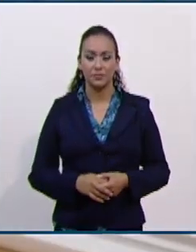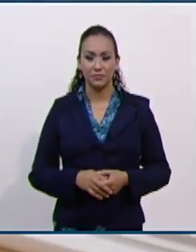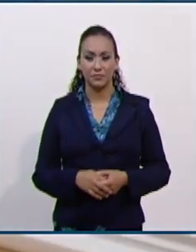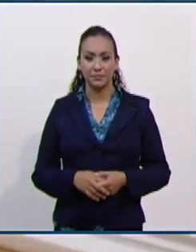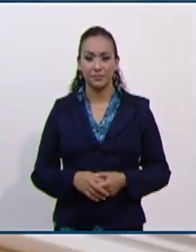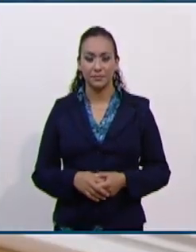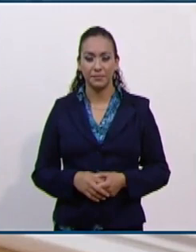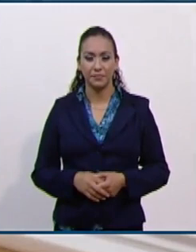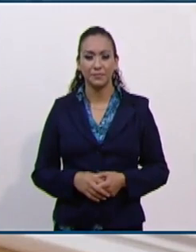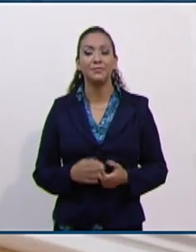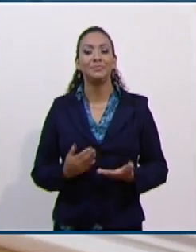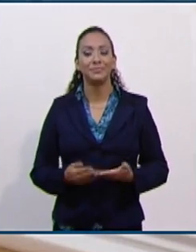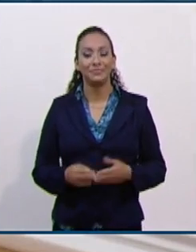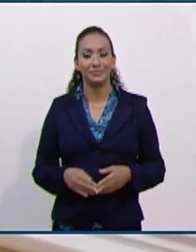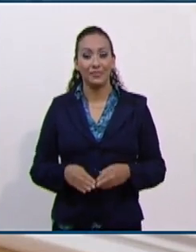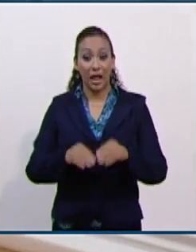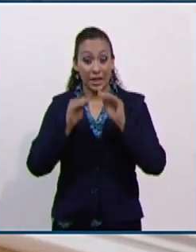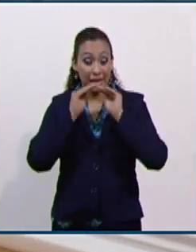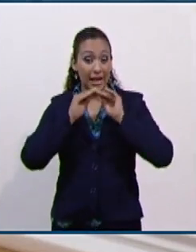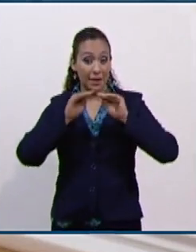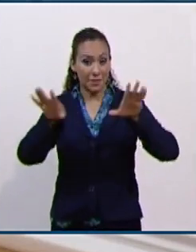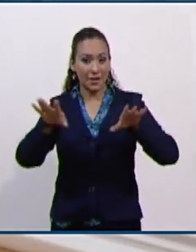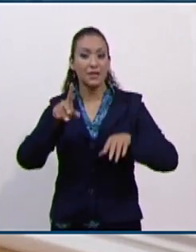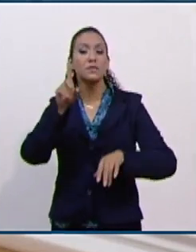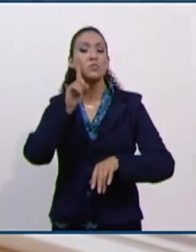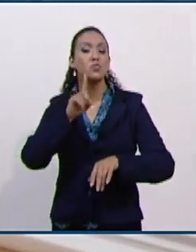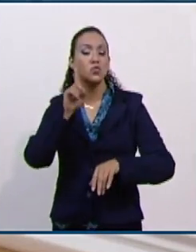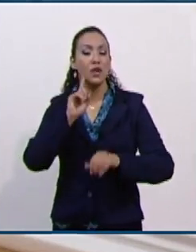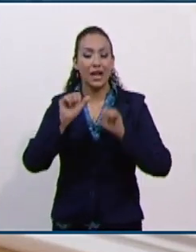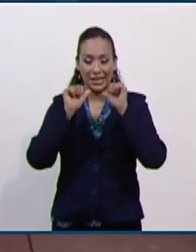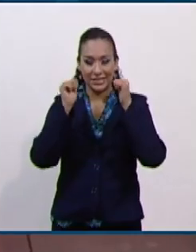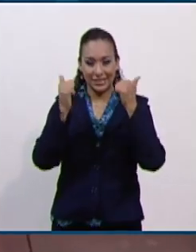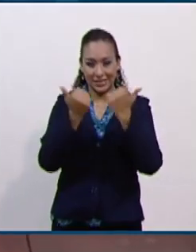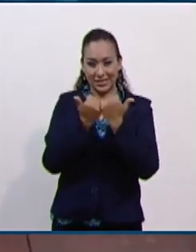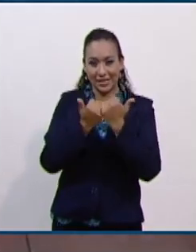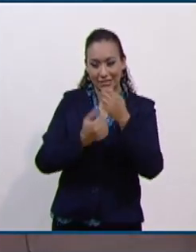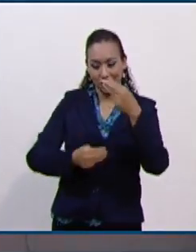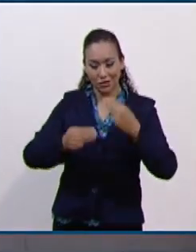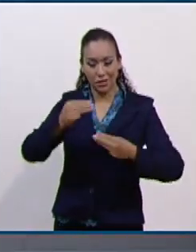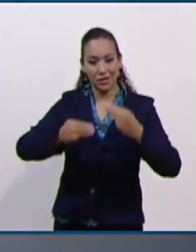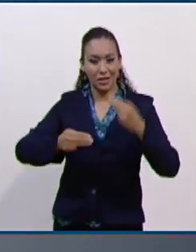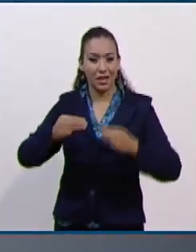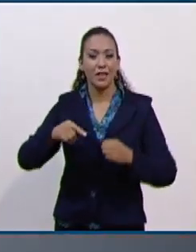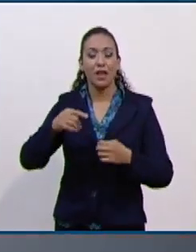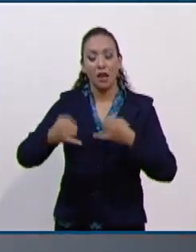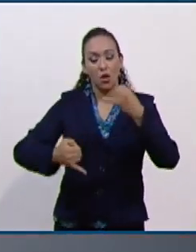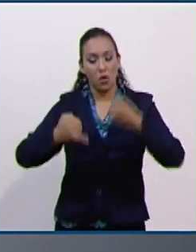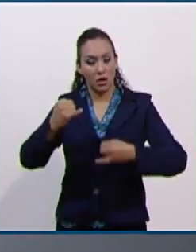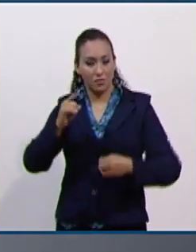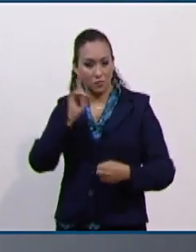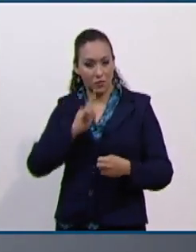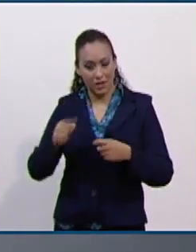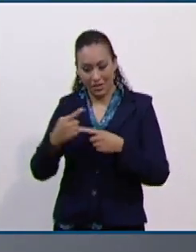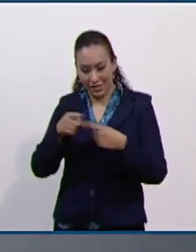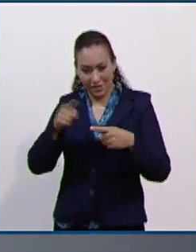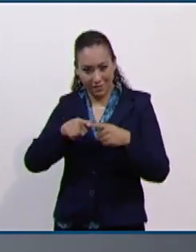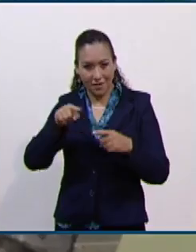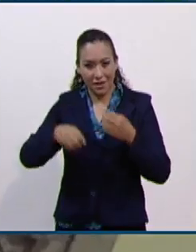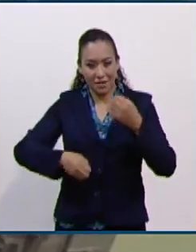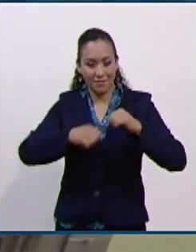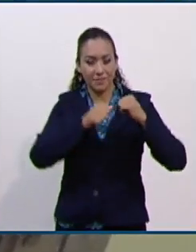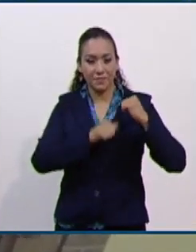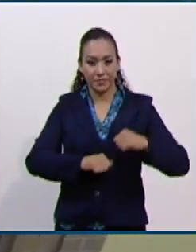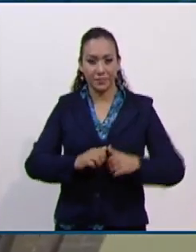Y como parte de su campaña Mujeres en la Justicia, la Asociación Nacional de Magistrados de Circuito y Jueces de Distrito del Poder Judicial de la